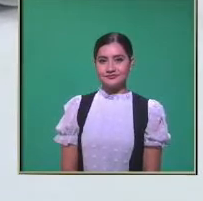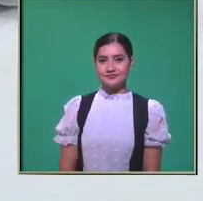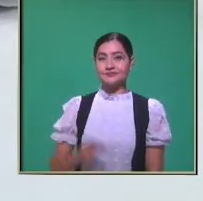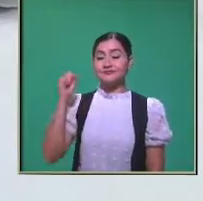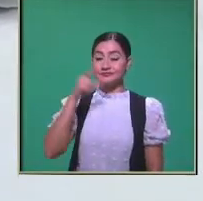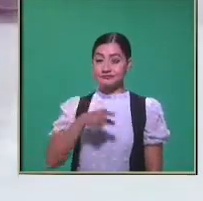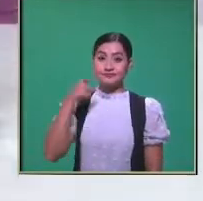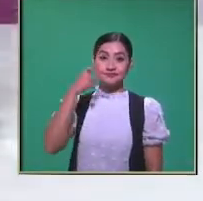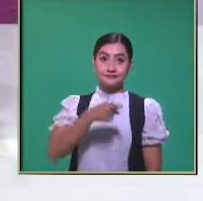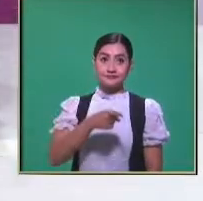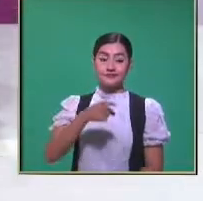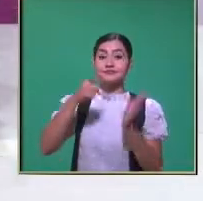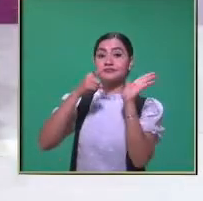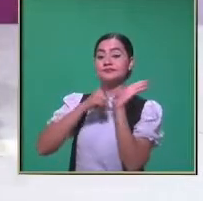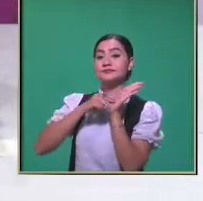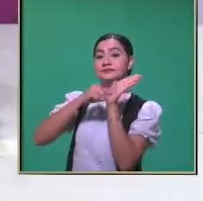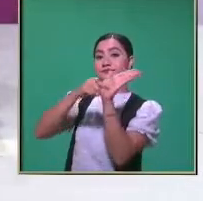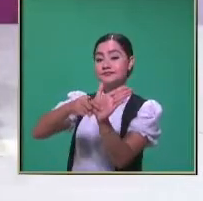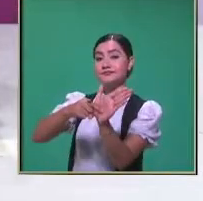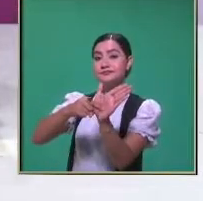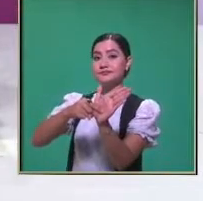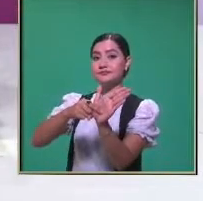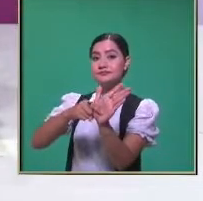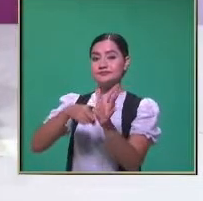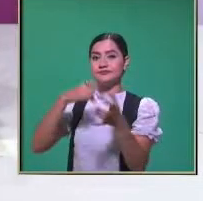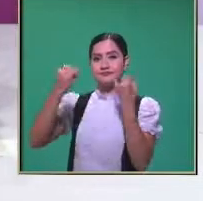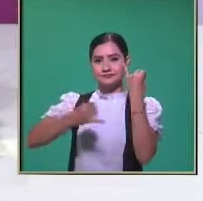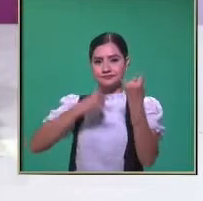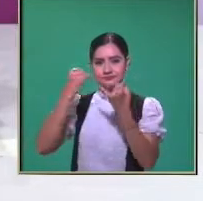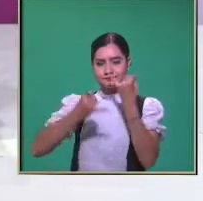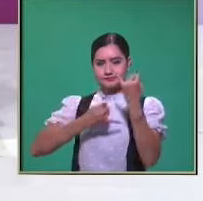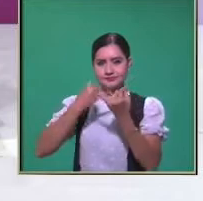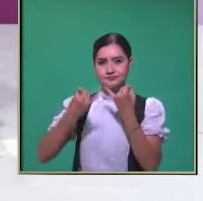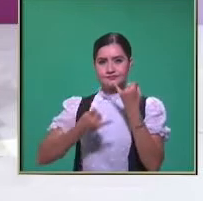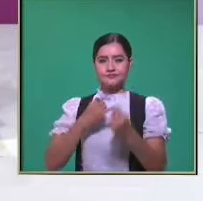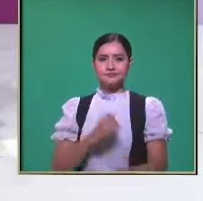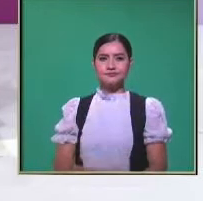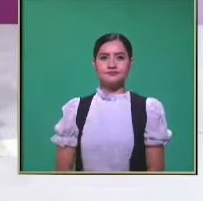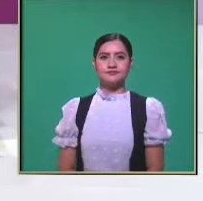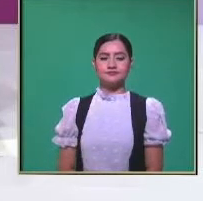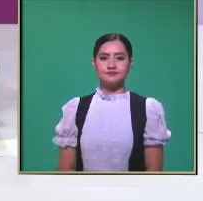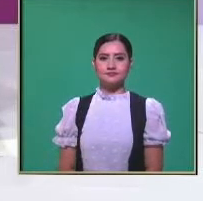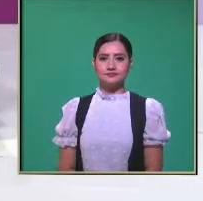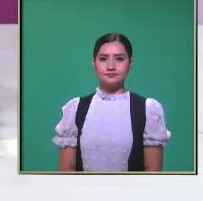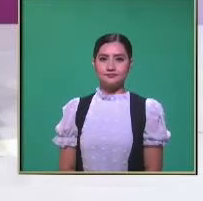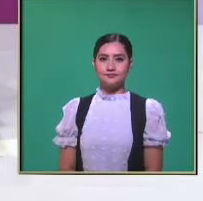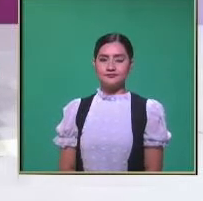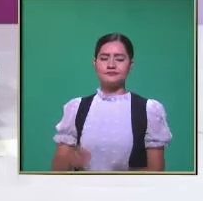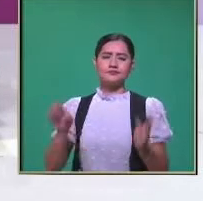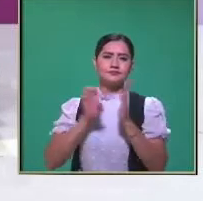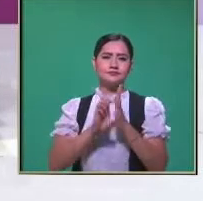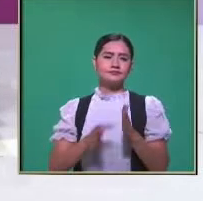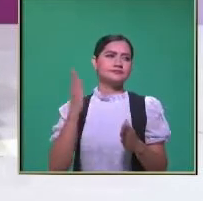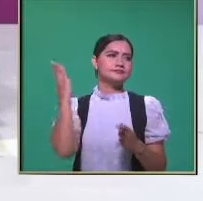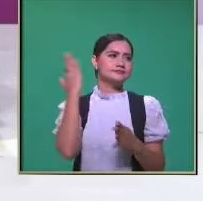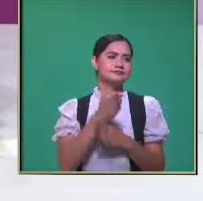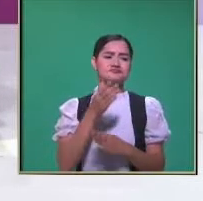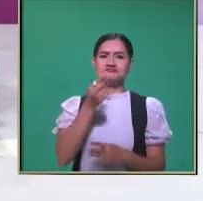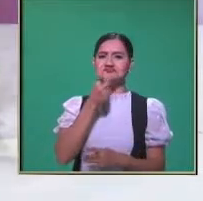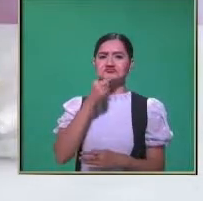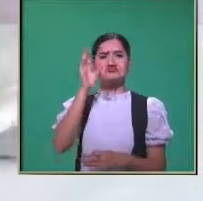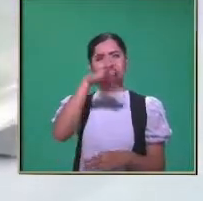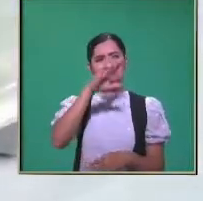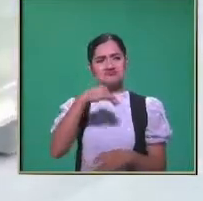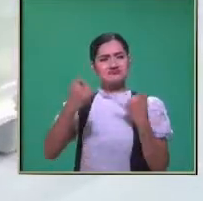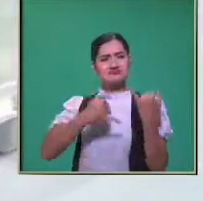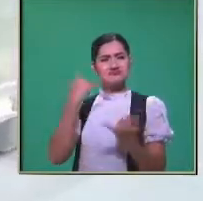son propuestas, ¿verdad? Son propuestas de juego. Sin embargo, no es que nosotros llegamos y le digamos al niño, vamos a jugar a esto